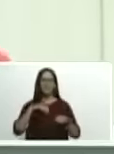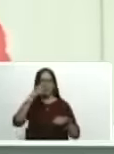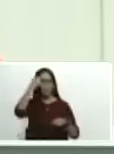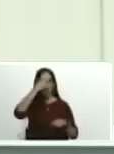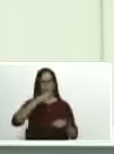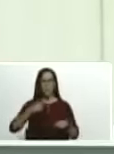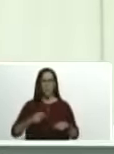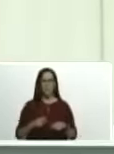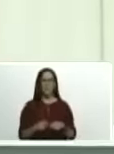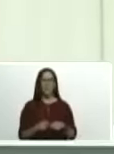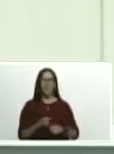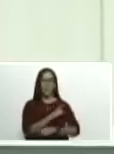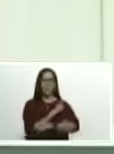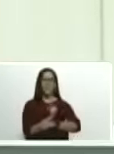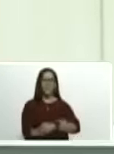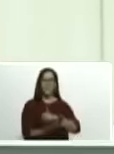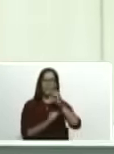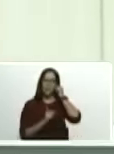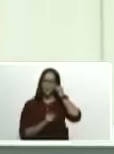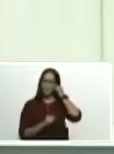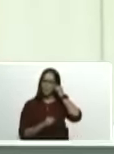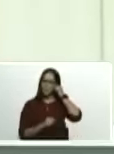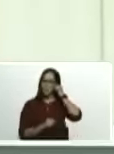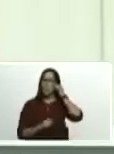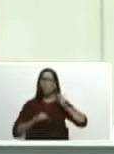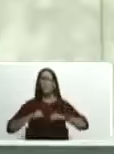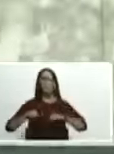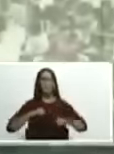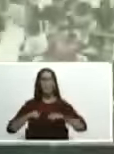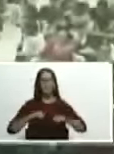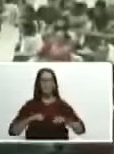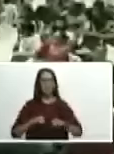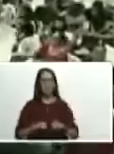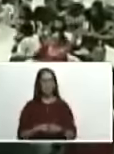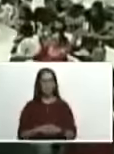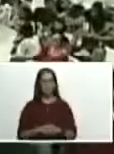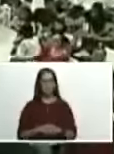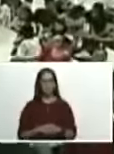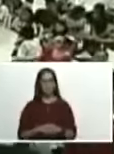pueblo empoderado, movilizado.